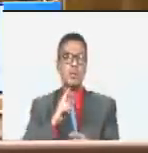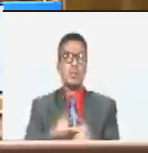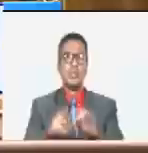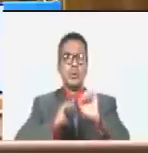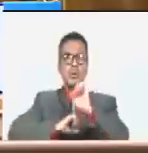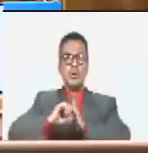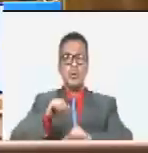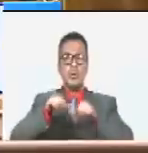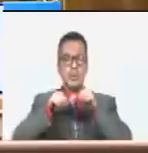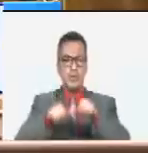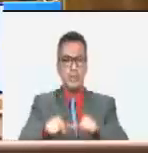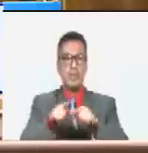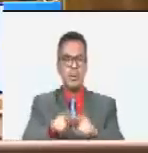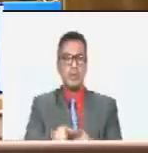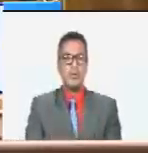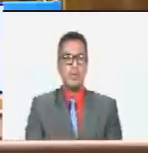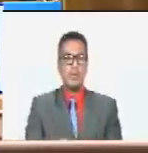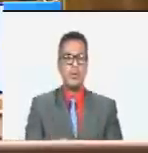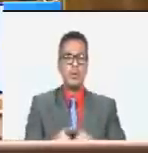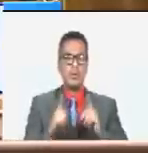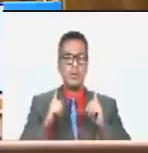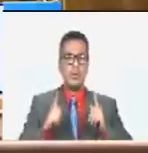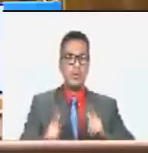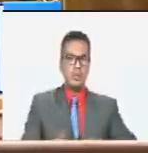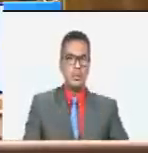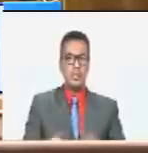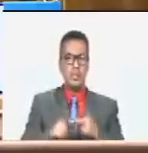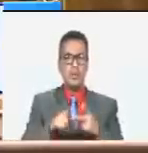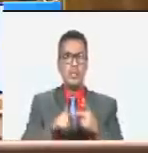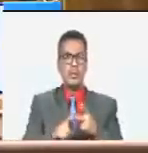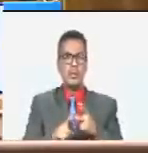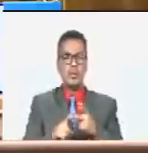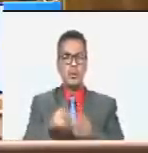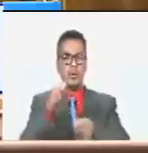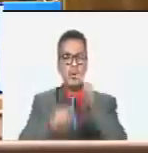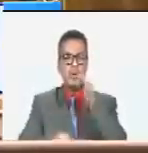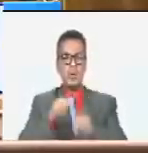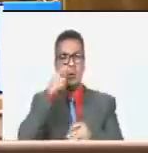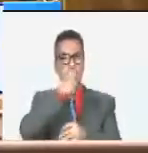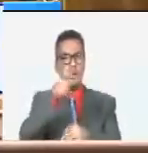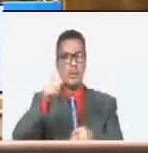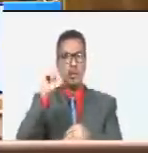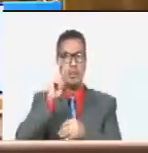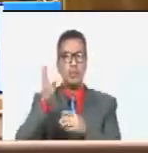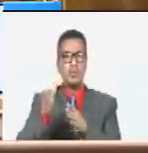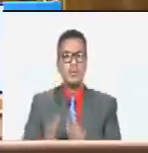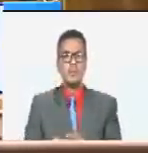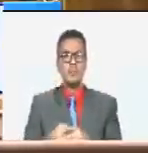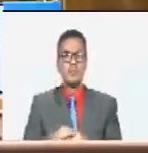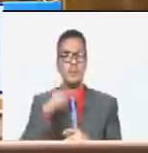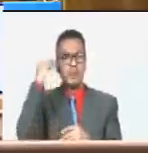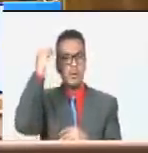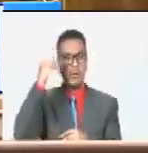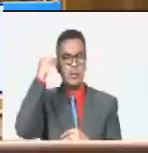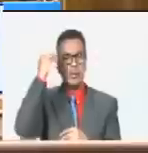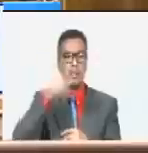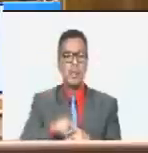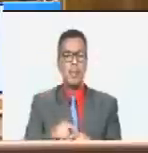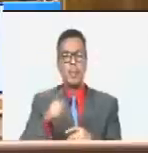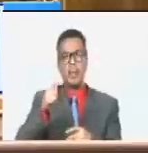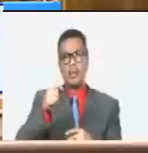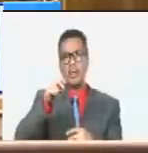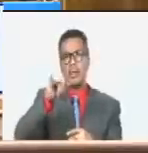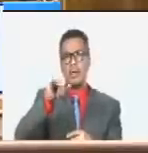e incansable de las causas justas del pueblo venezolano. Considerando que Tibisay Lucena